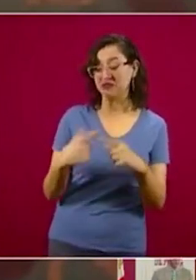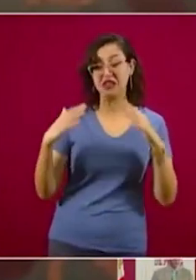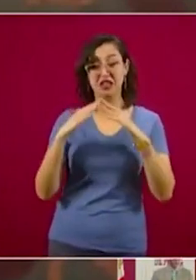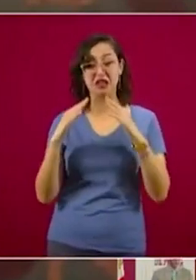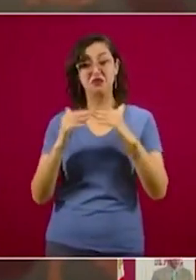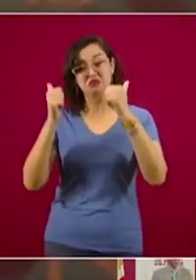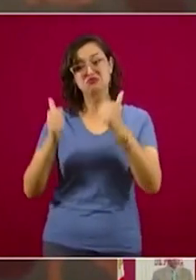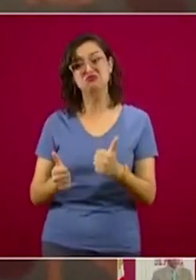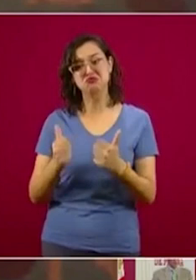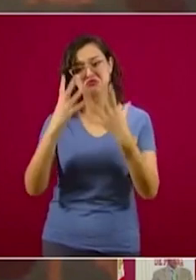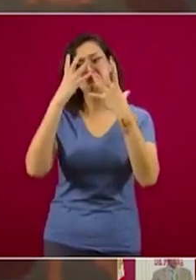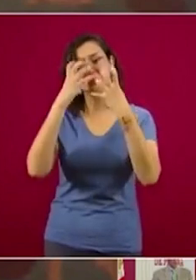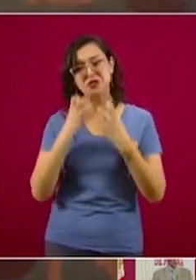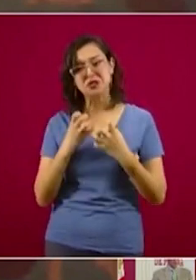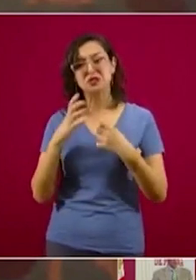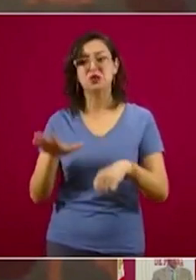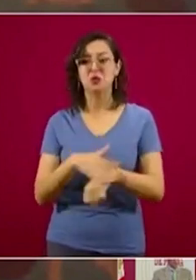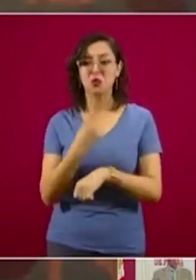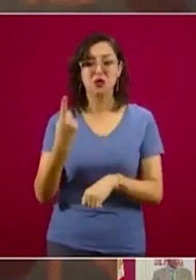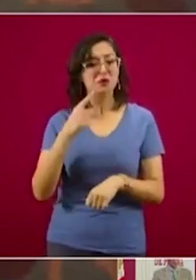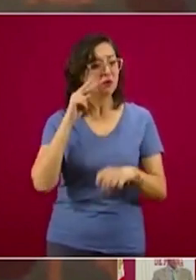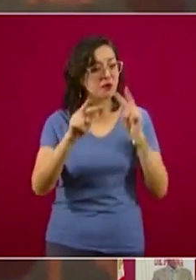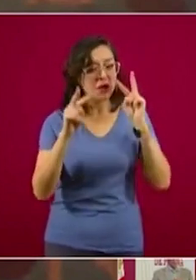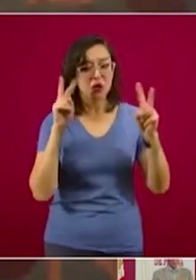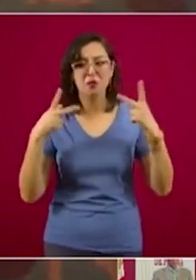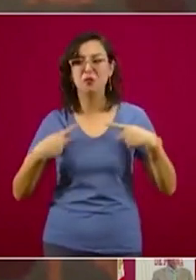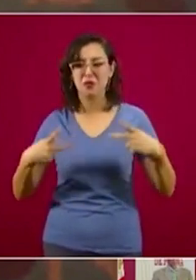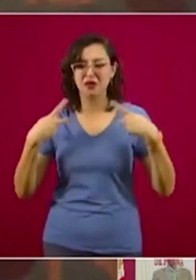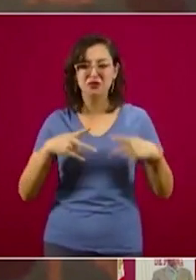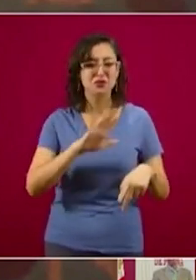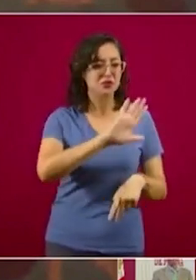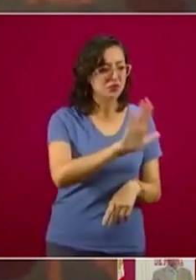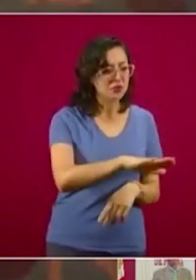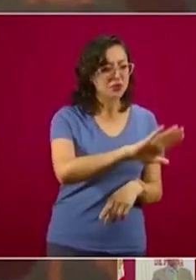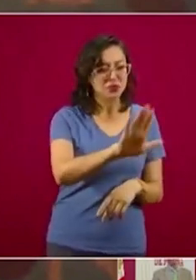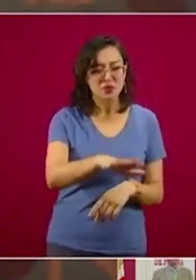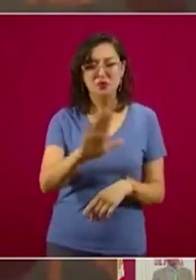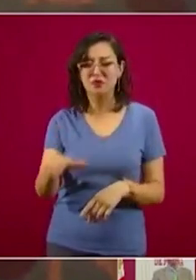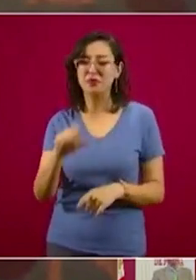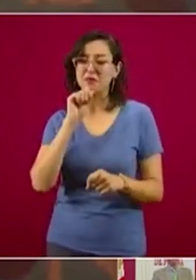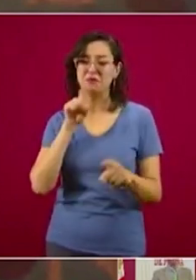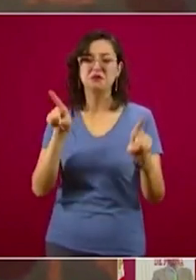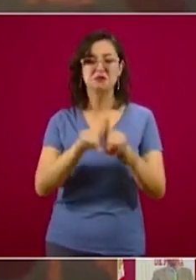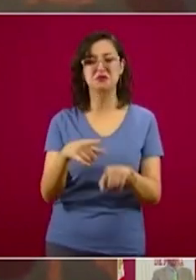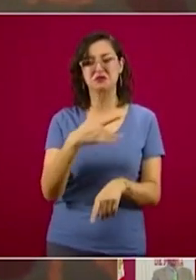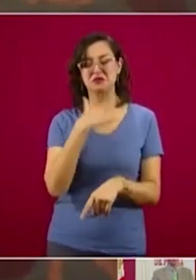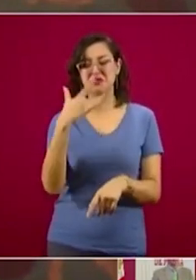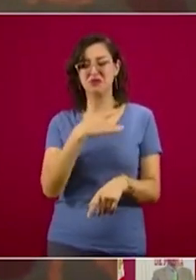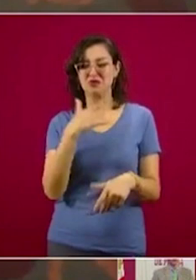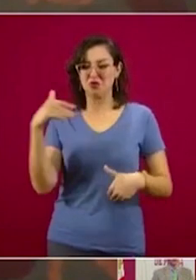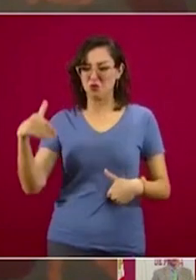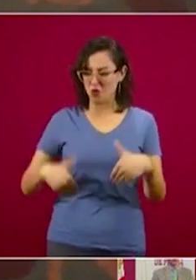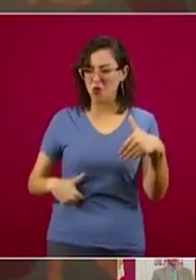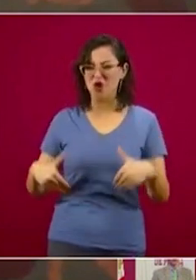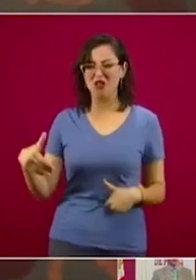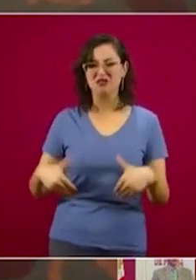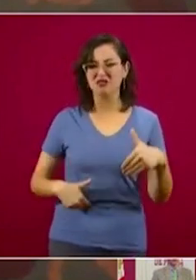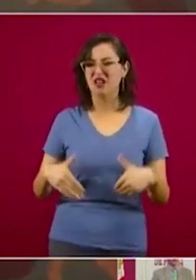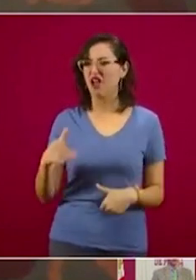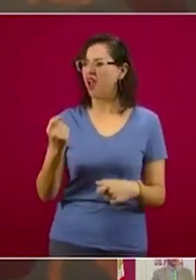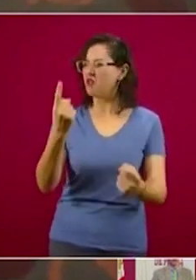estoy triste porque personas están muriendo. También tengo un poco de molestia porque personas no siguen